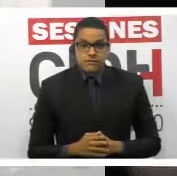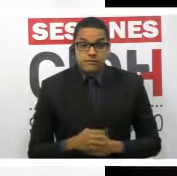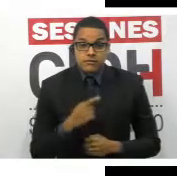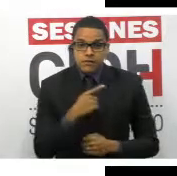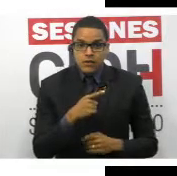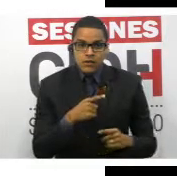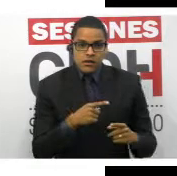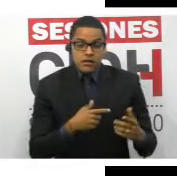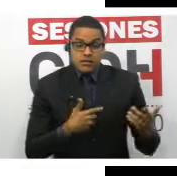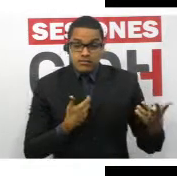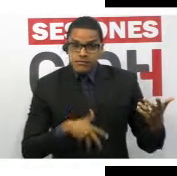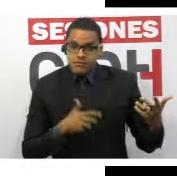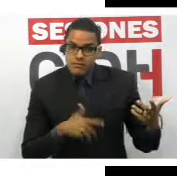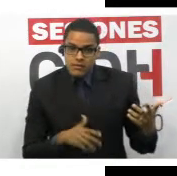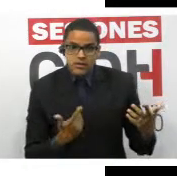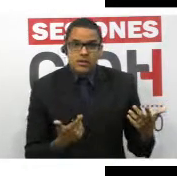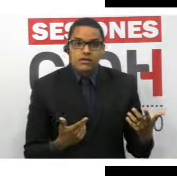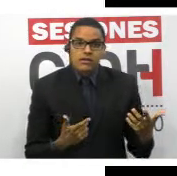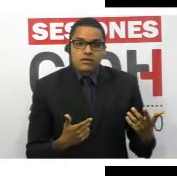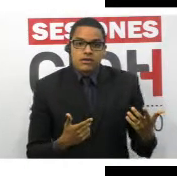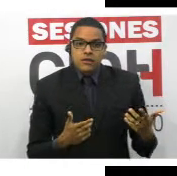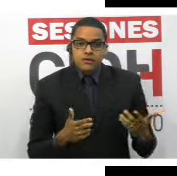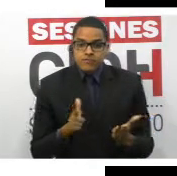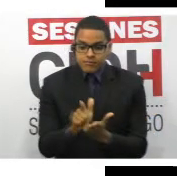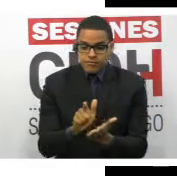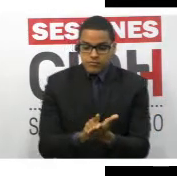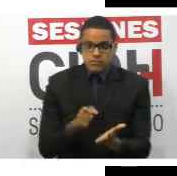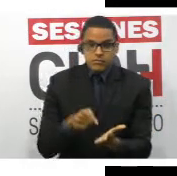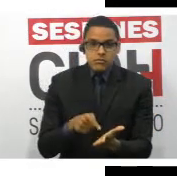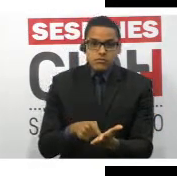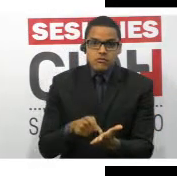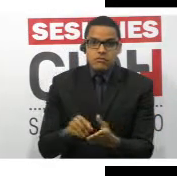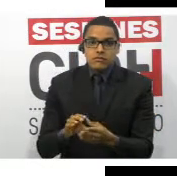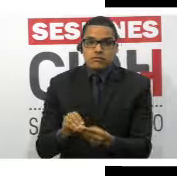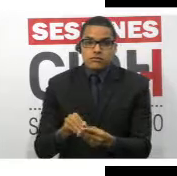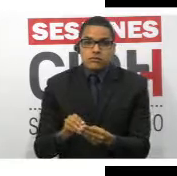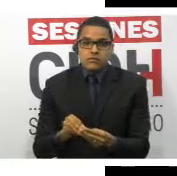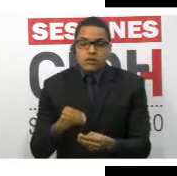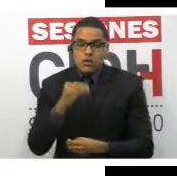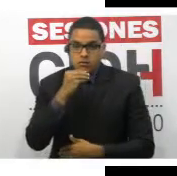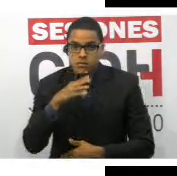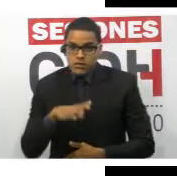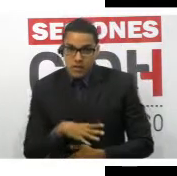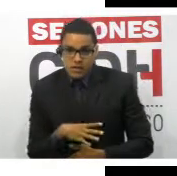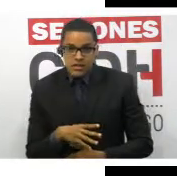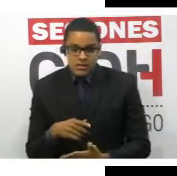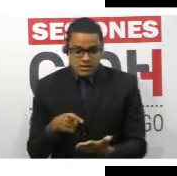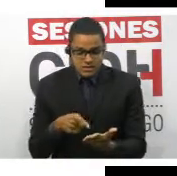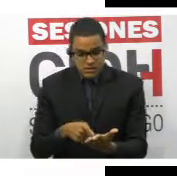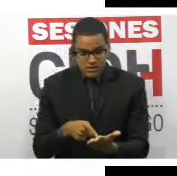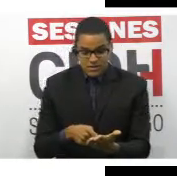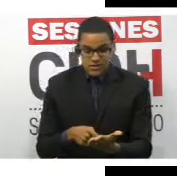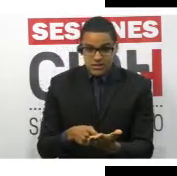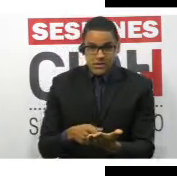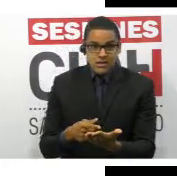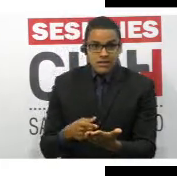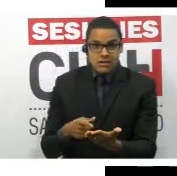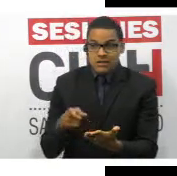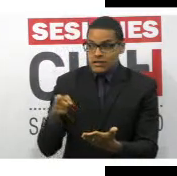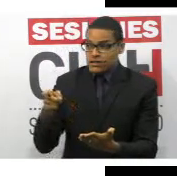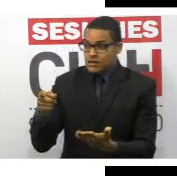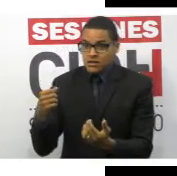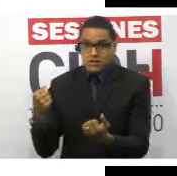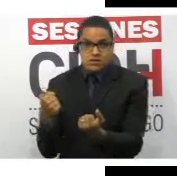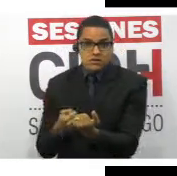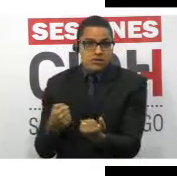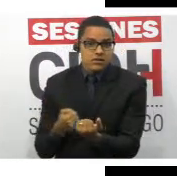reproductiva y derechos de la mujer sobre todo derechos sexuales y reproductivos carece de perspectiva de discapacidad y tiene componentes discriminatorios